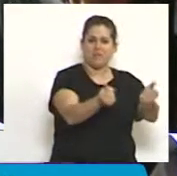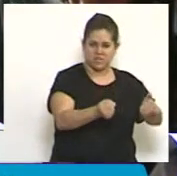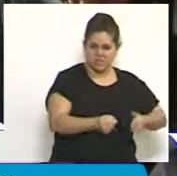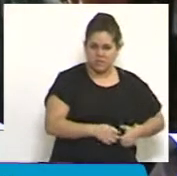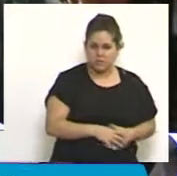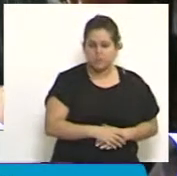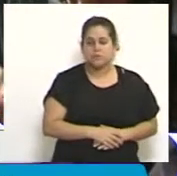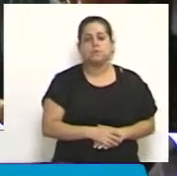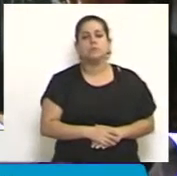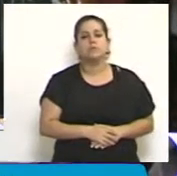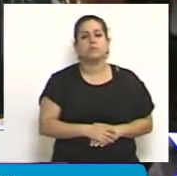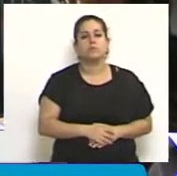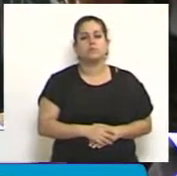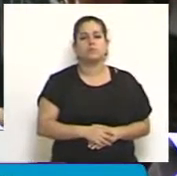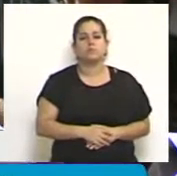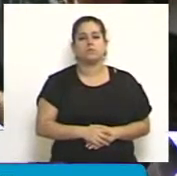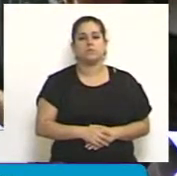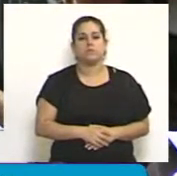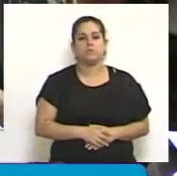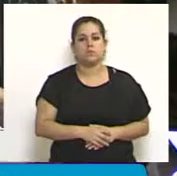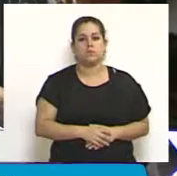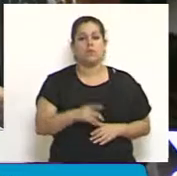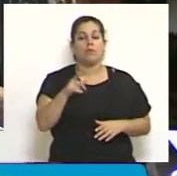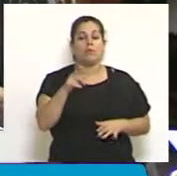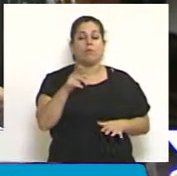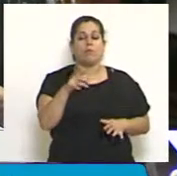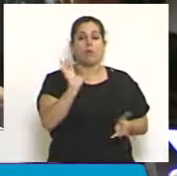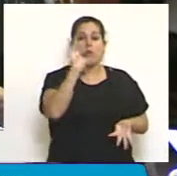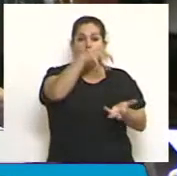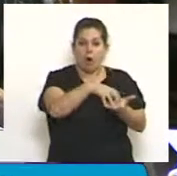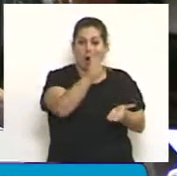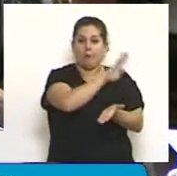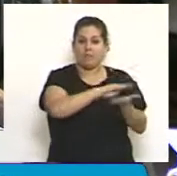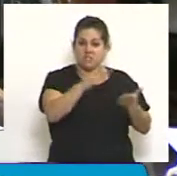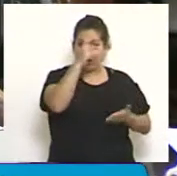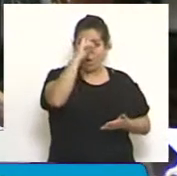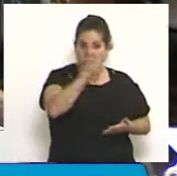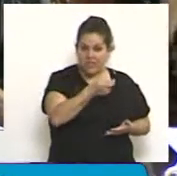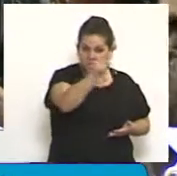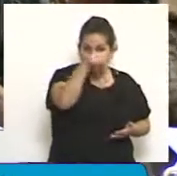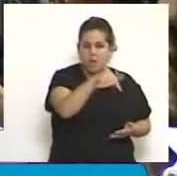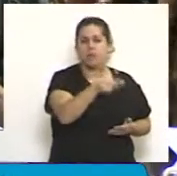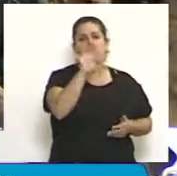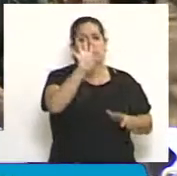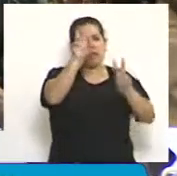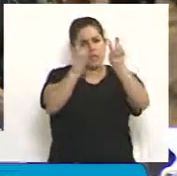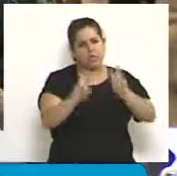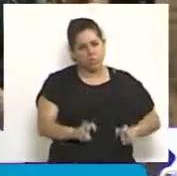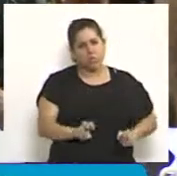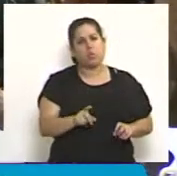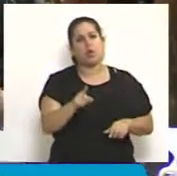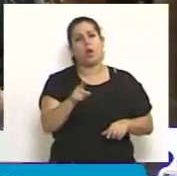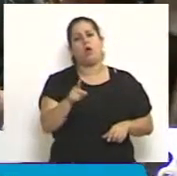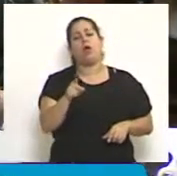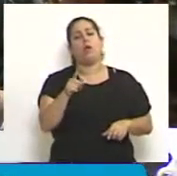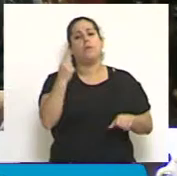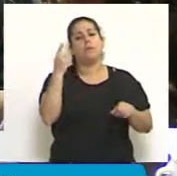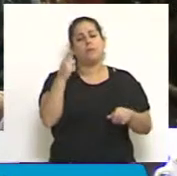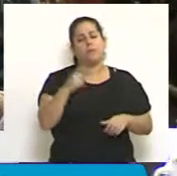Luego tenemos un tema importante que son las oficinas judiciales que nacen como